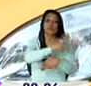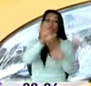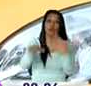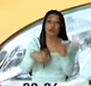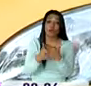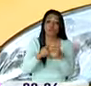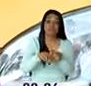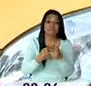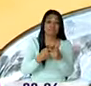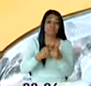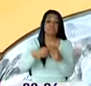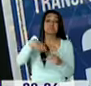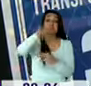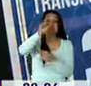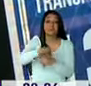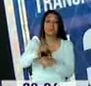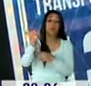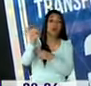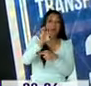a partir del